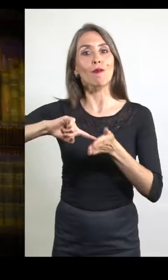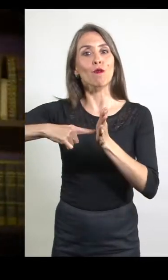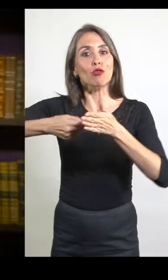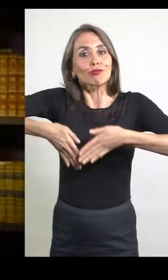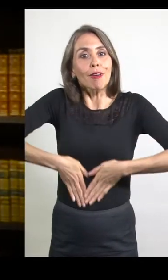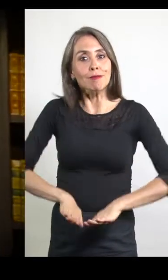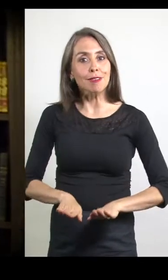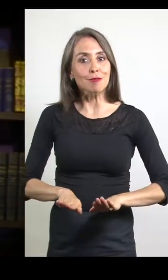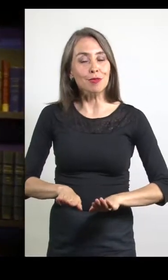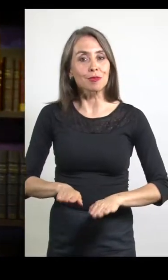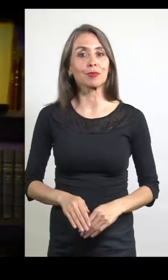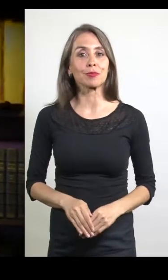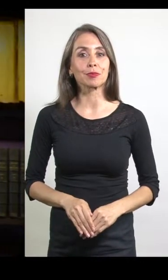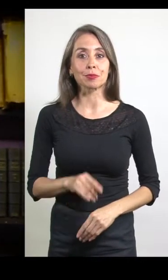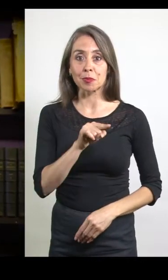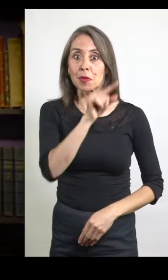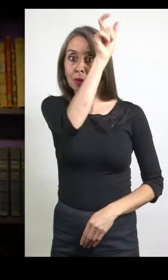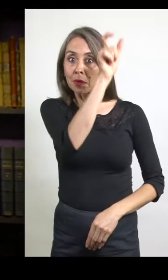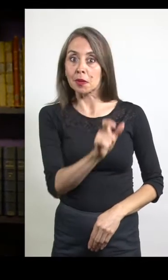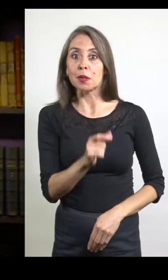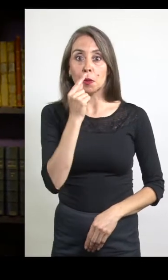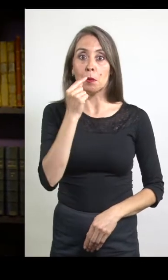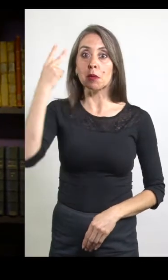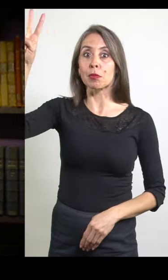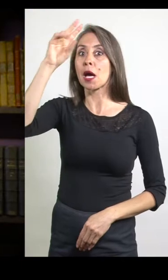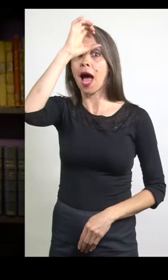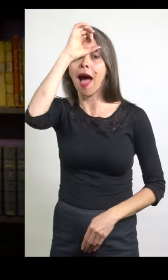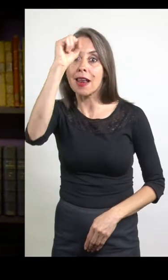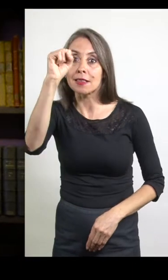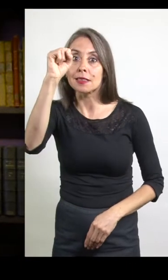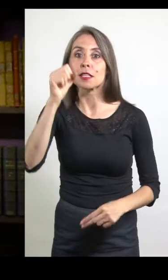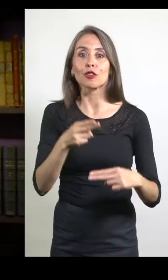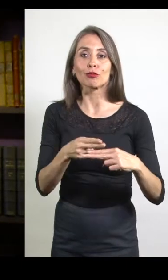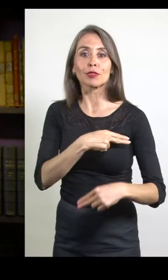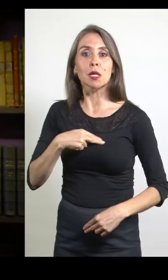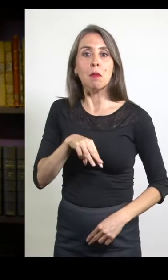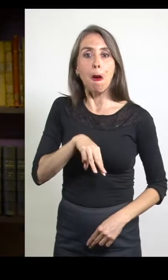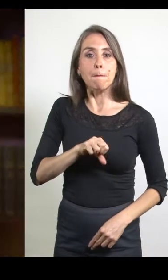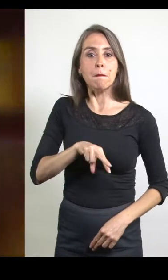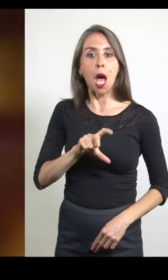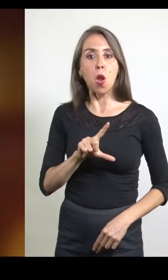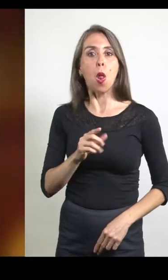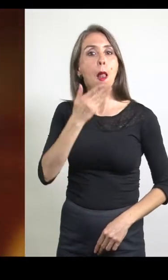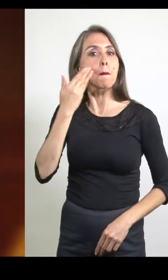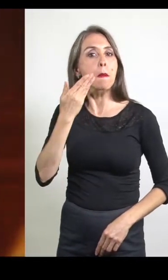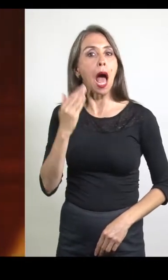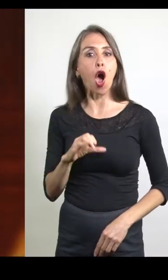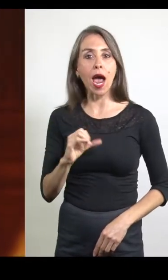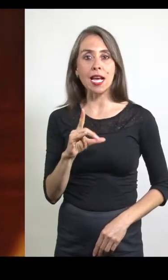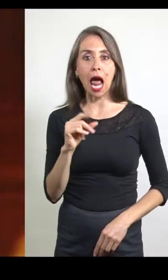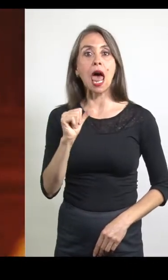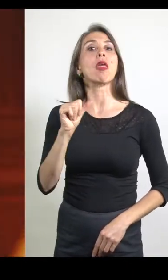Aires. Este personaje de nacionalidad argentina fue Manuel Blanco Encalada, quien ostentaba el